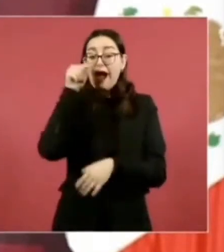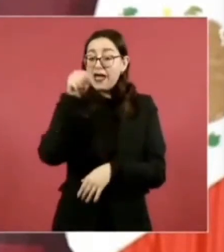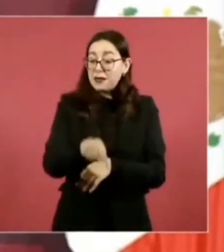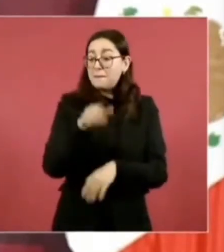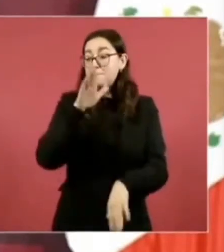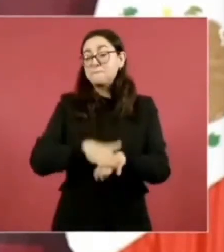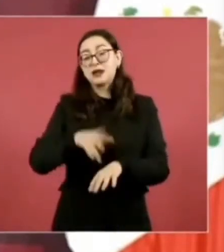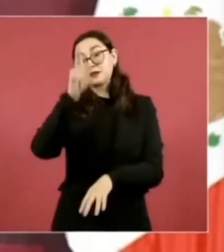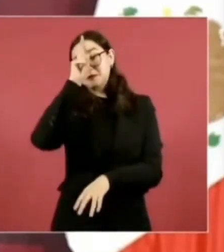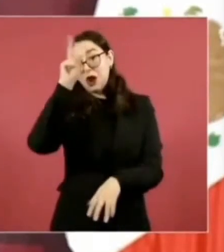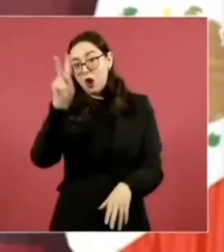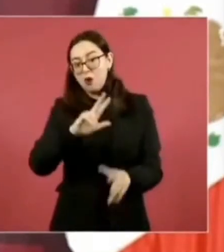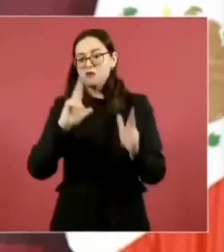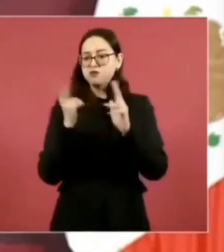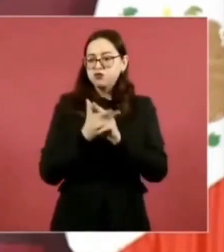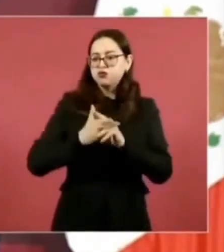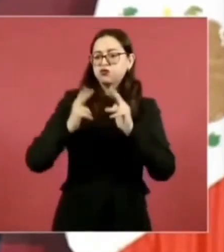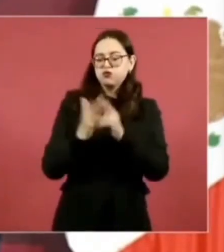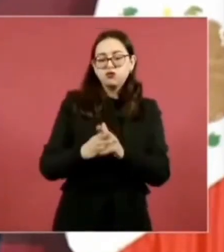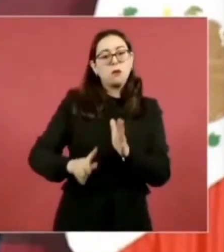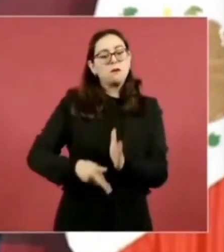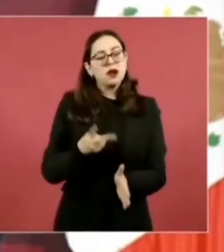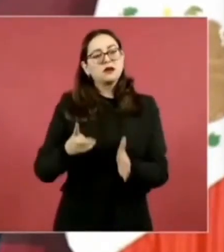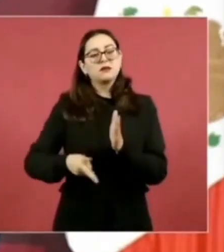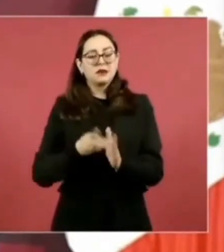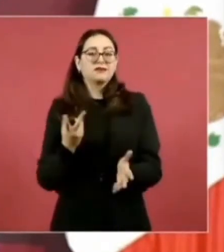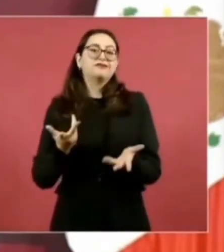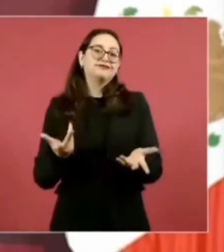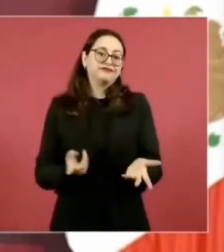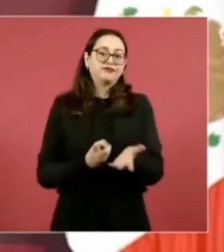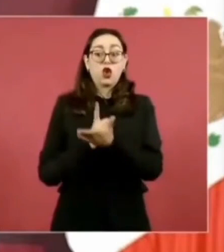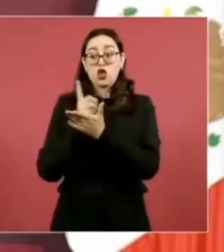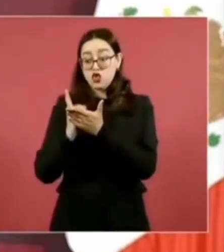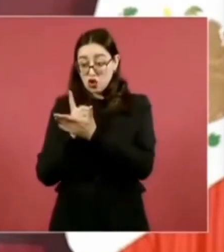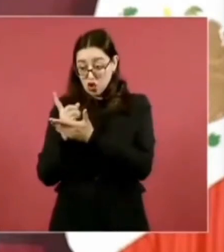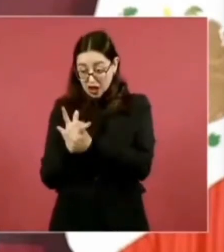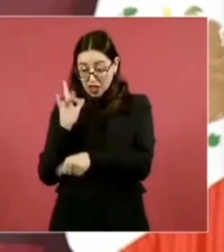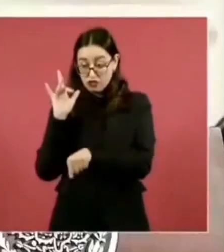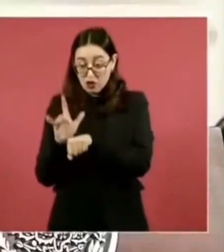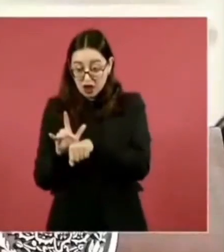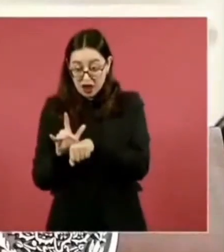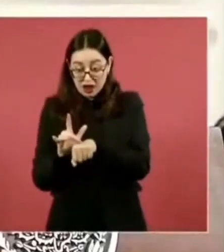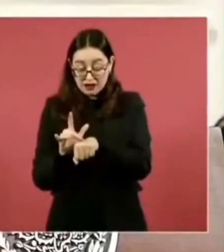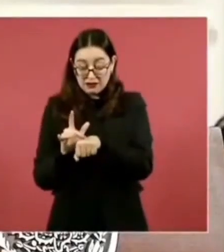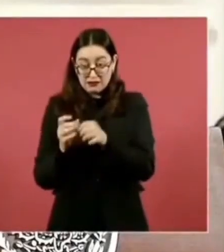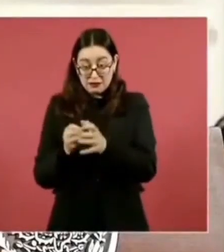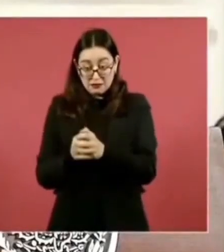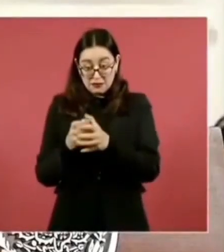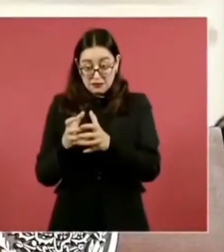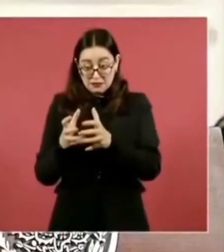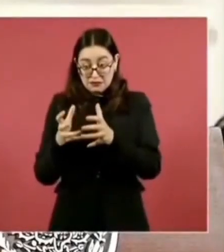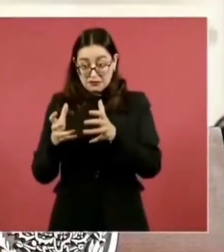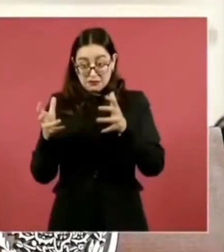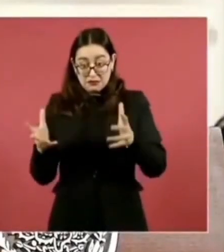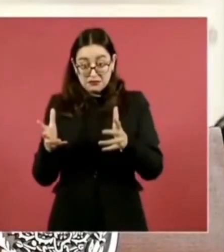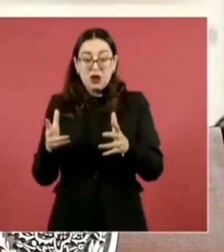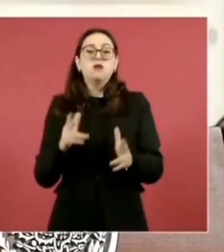Están relacionados. A mayor consumo, más